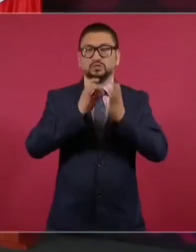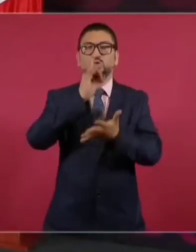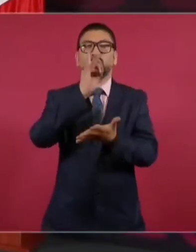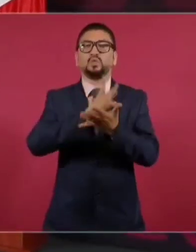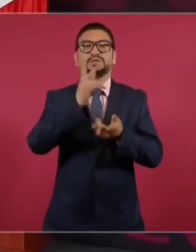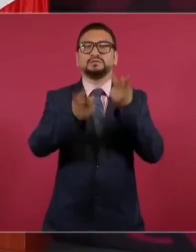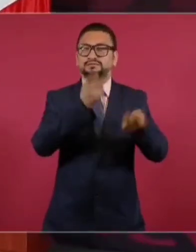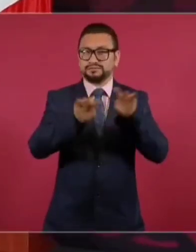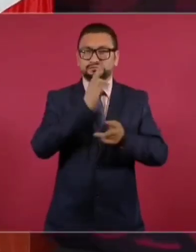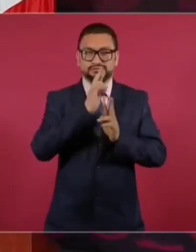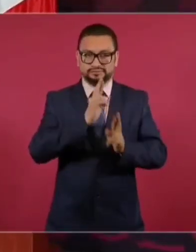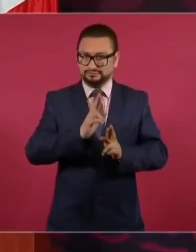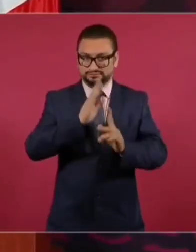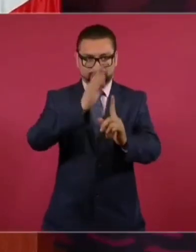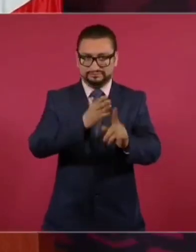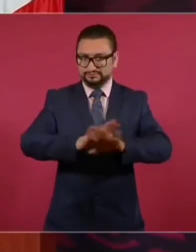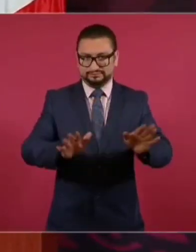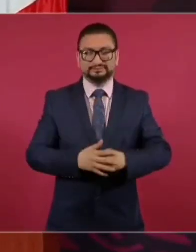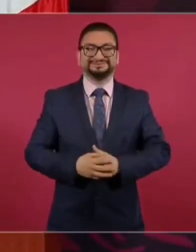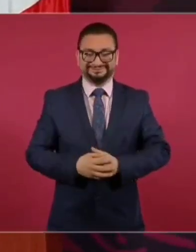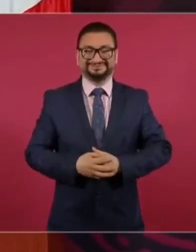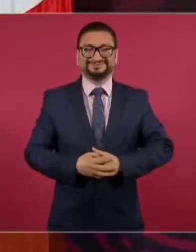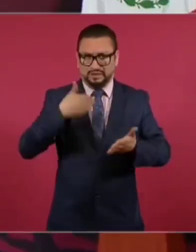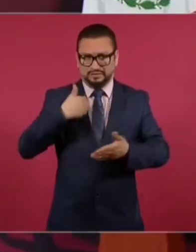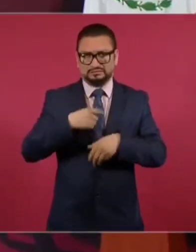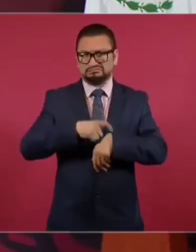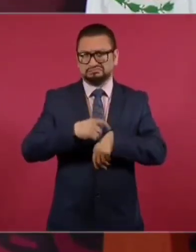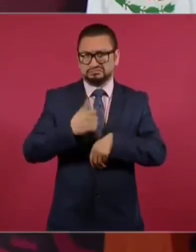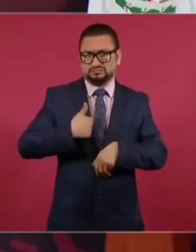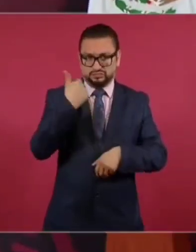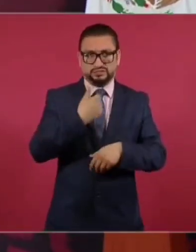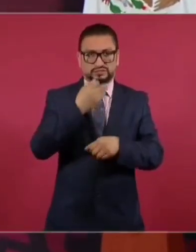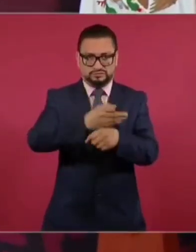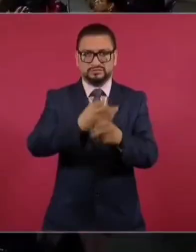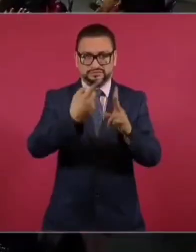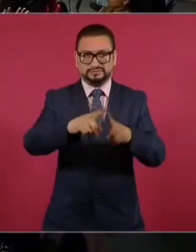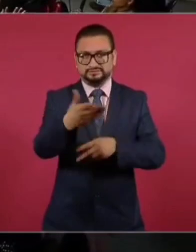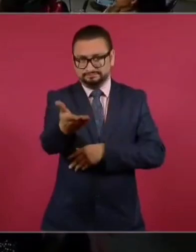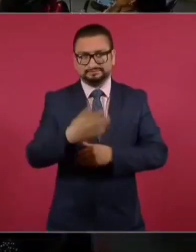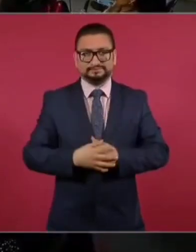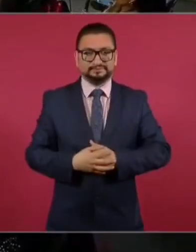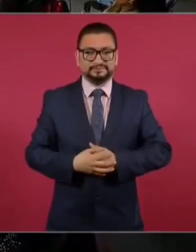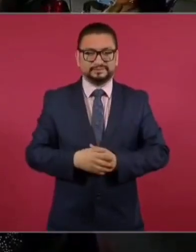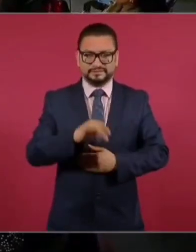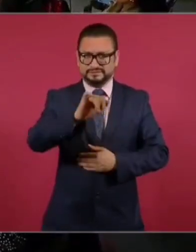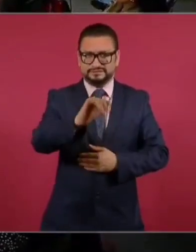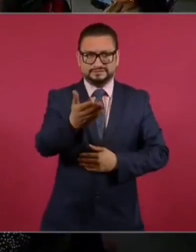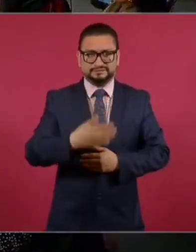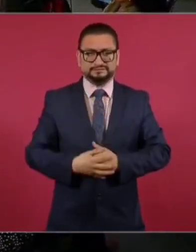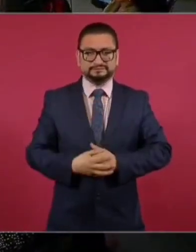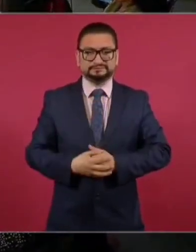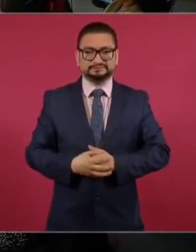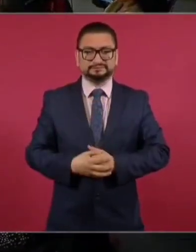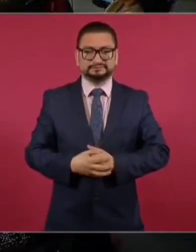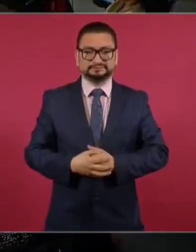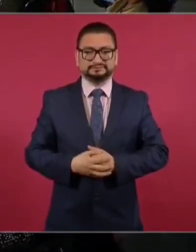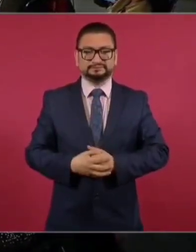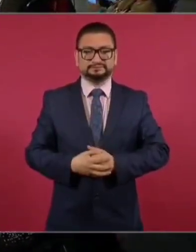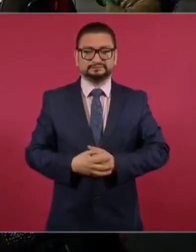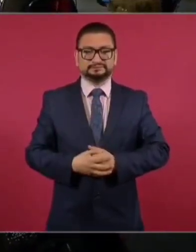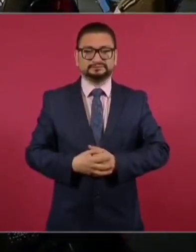preguntas. Entonces, vamos a comenzar. ¿Sí?